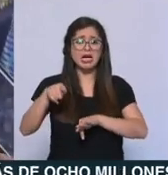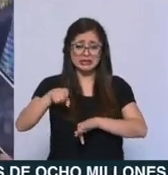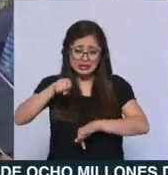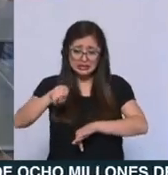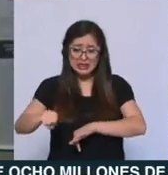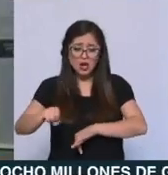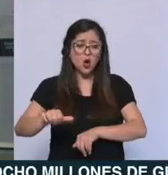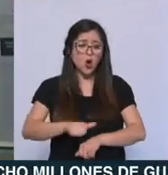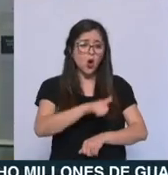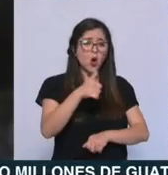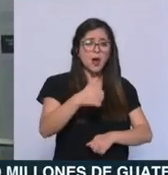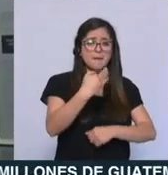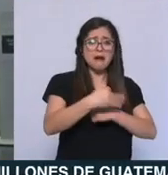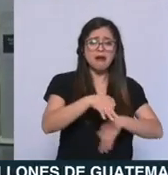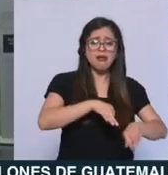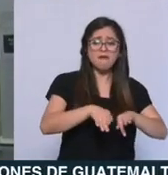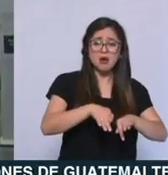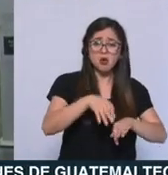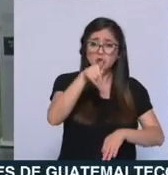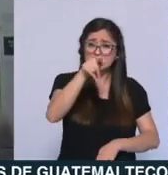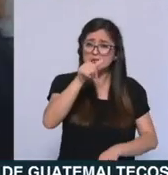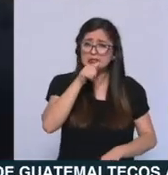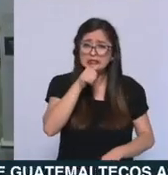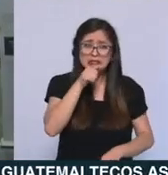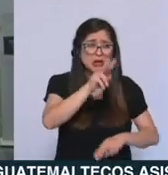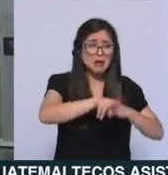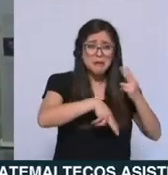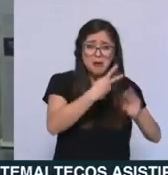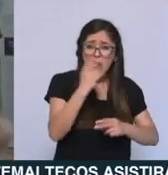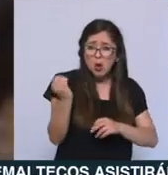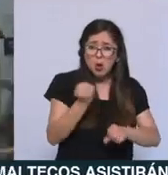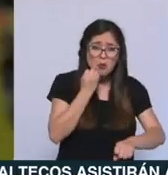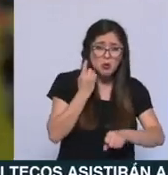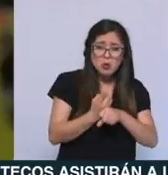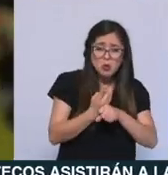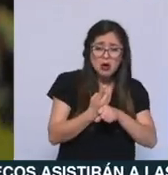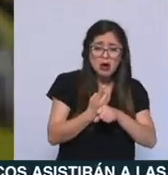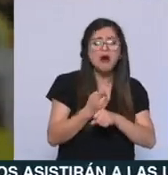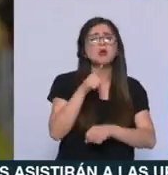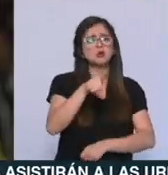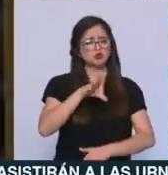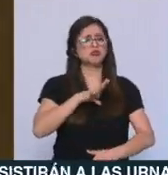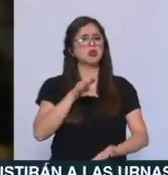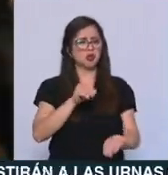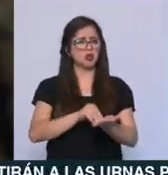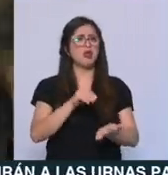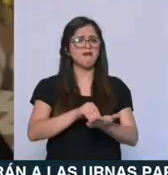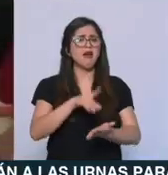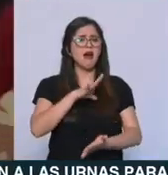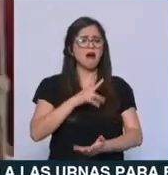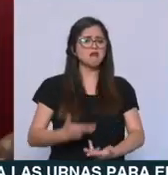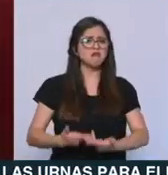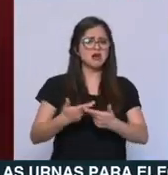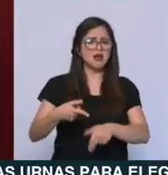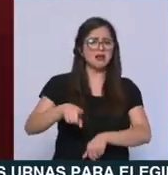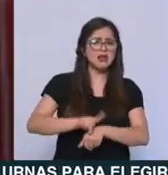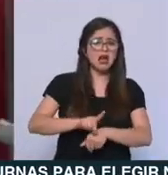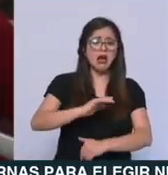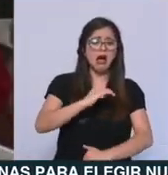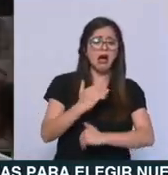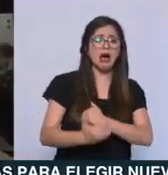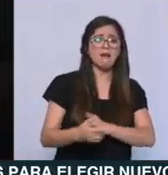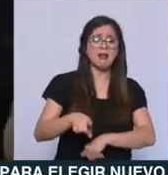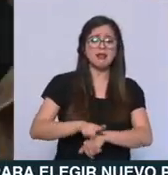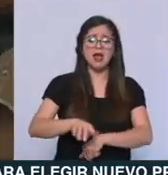indirectamente. Si usted aún no se ha dado la oportunidad de acudir a esta actividad, todavía está a tiempo de hacerlo, pues concluye